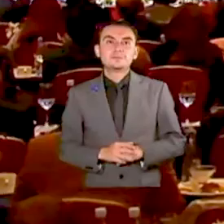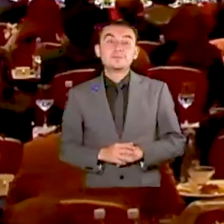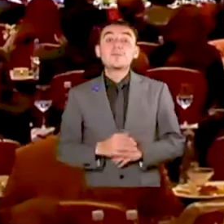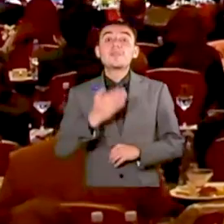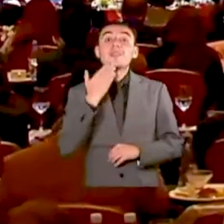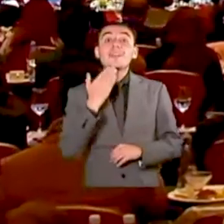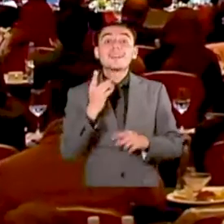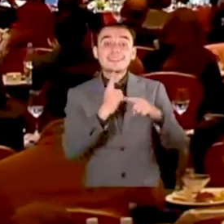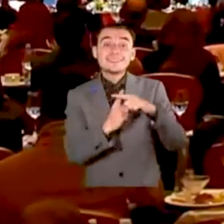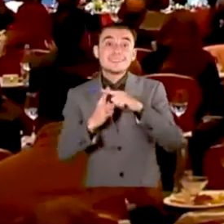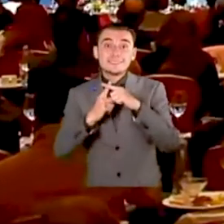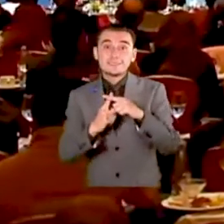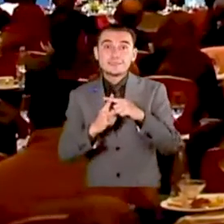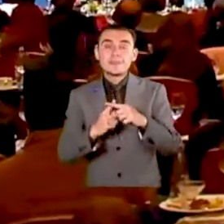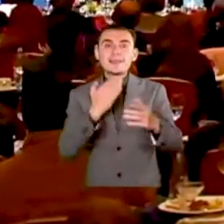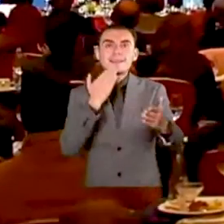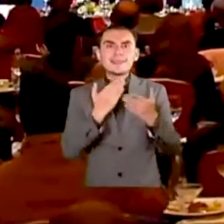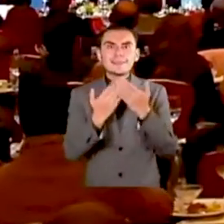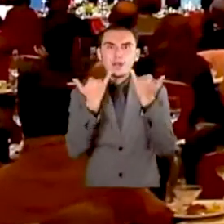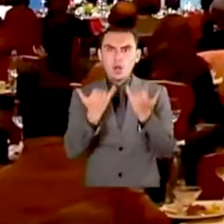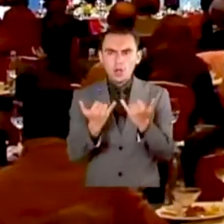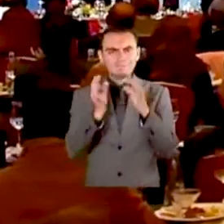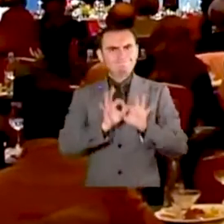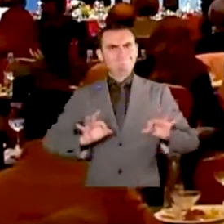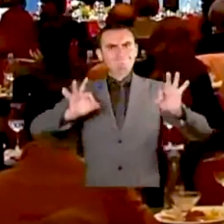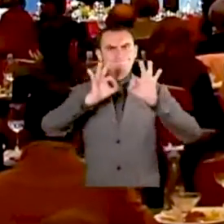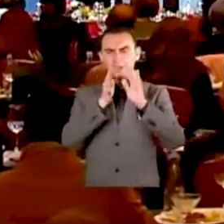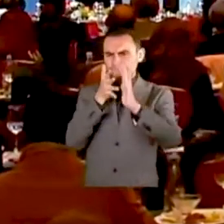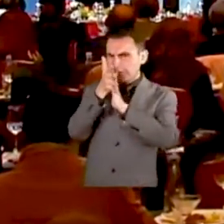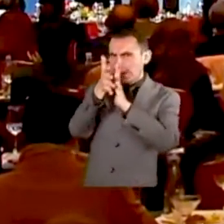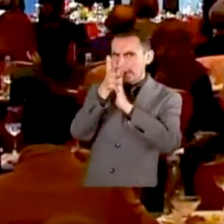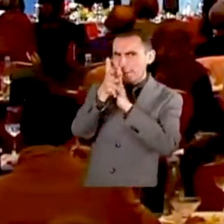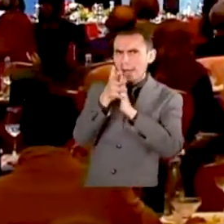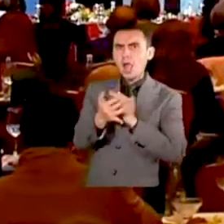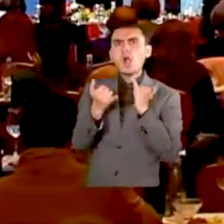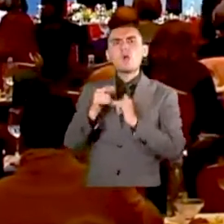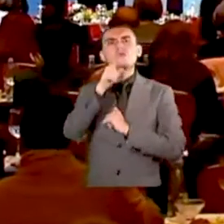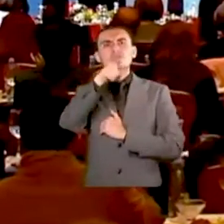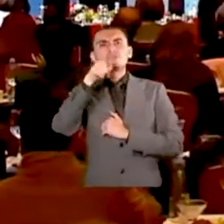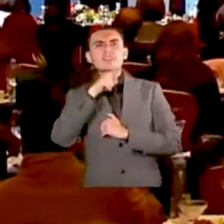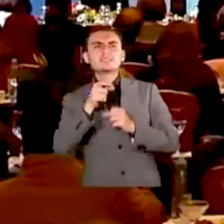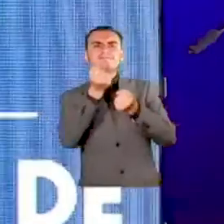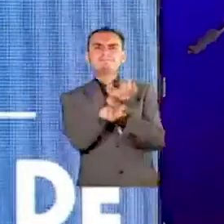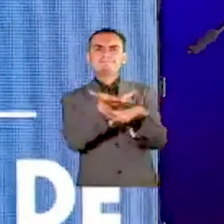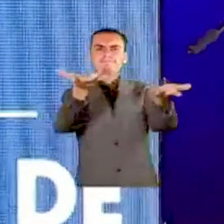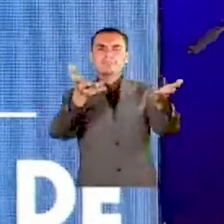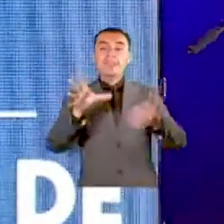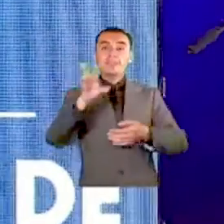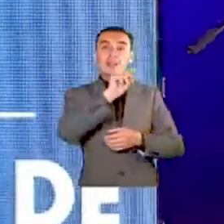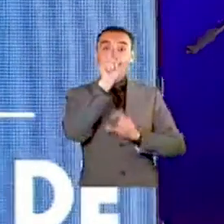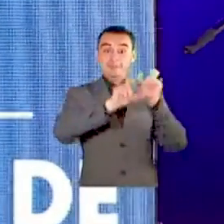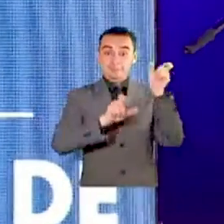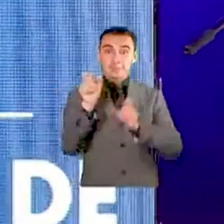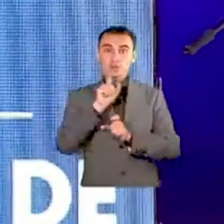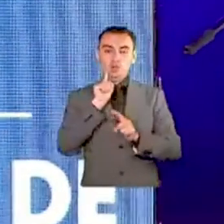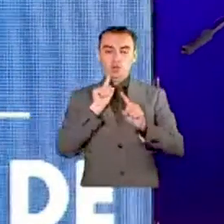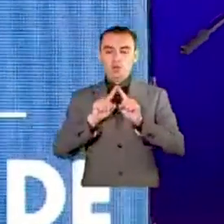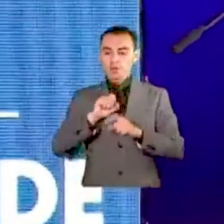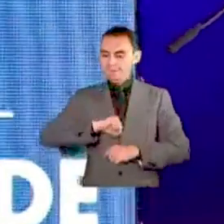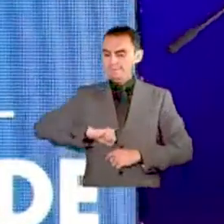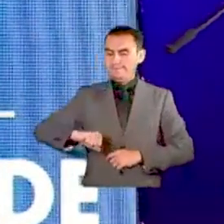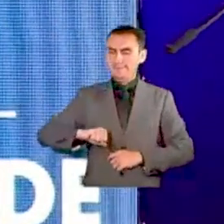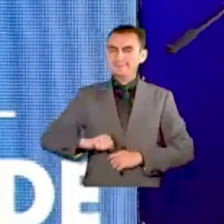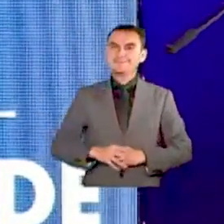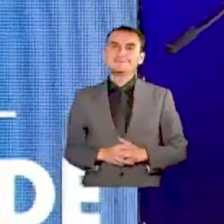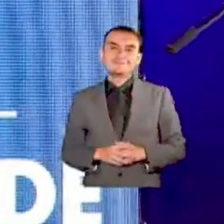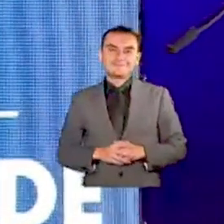Gracias, señora procuradora. Agradecemos por esta importante información que le entregan hoy a la ciudadanía frente a la protección y